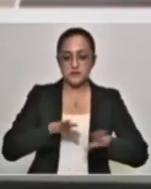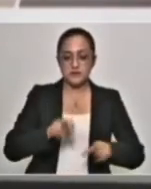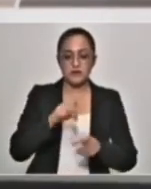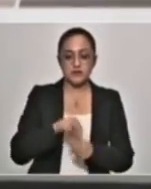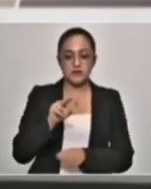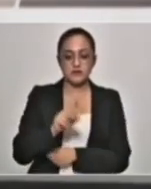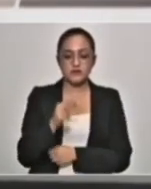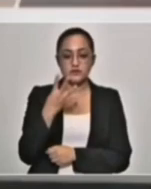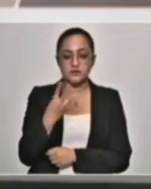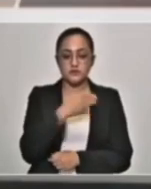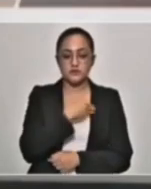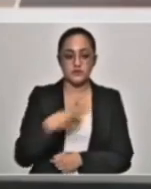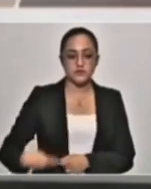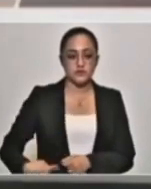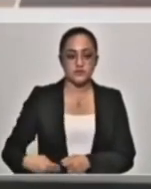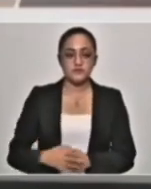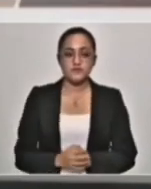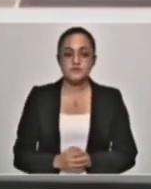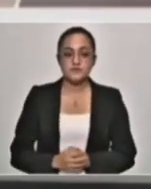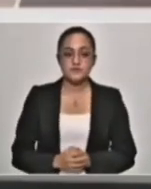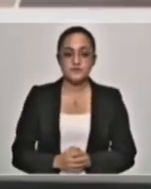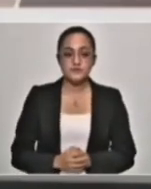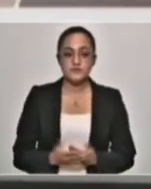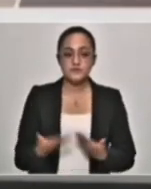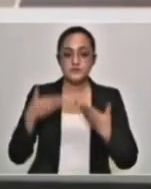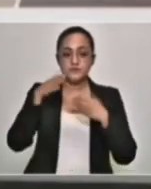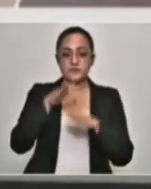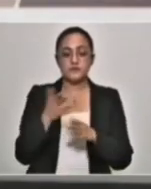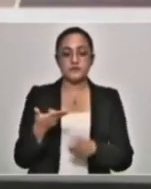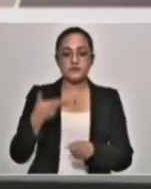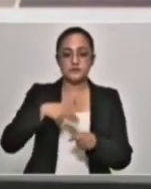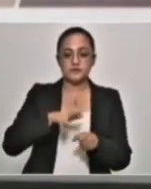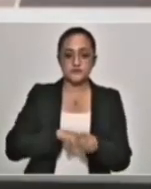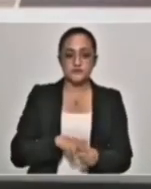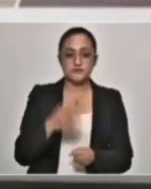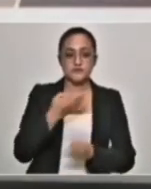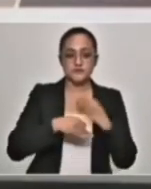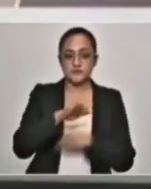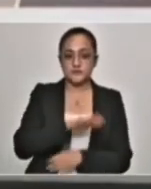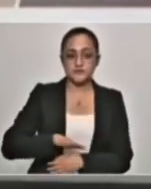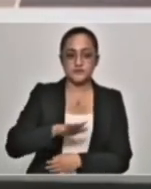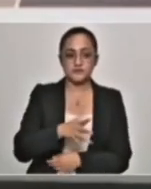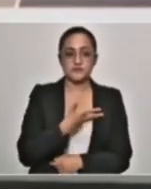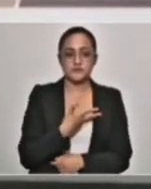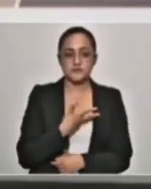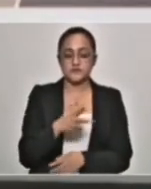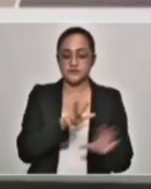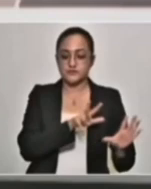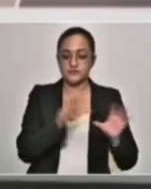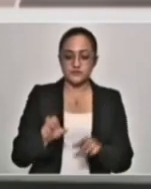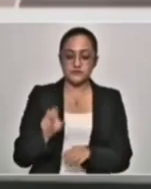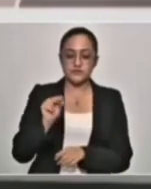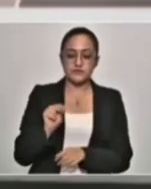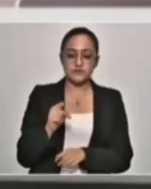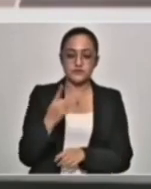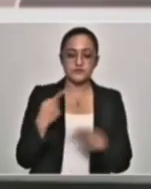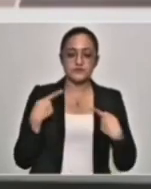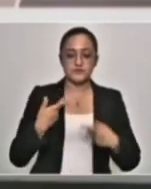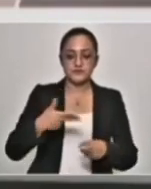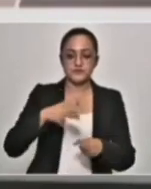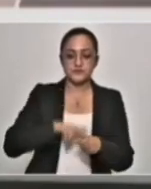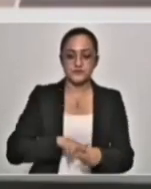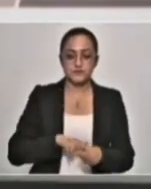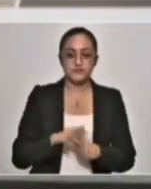distribuidos en 84 municipios. En lo que respecta a la hospitalización en todo el sector, tenemos 881